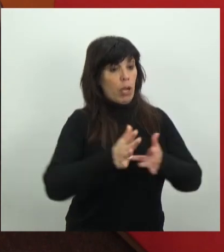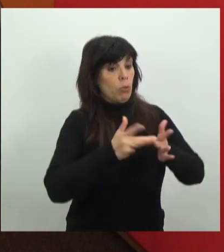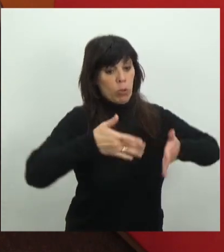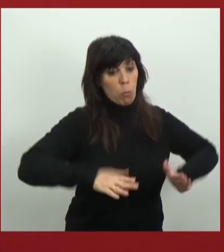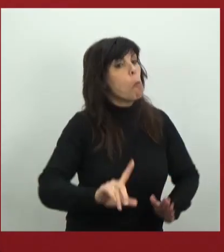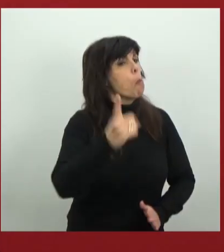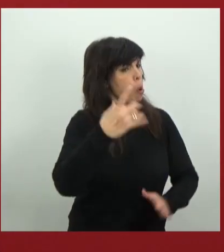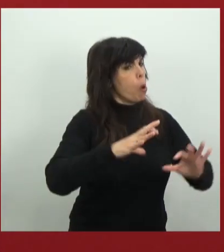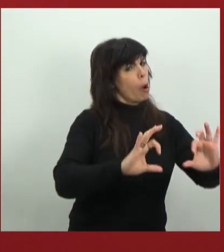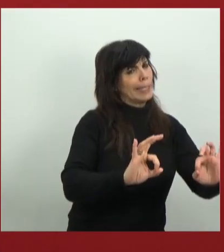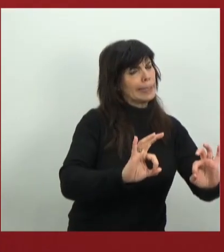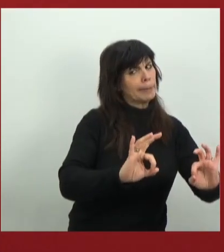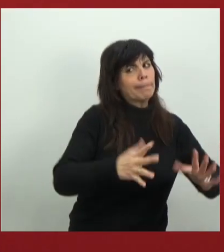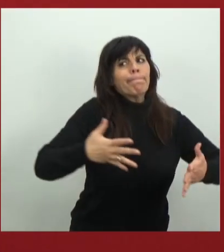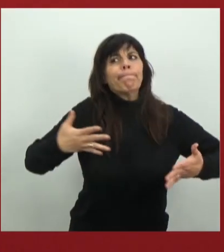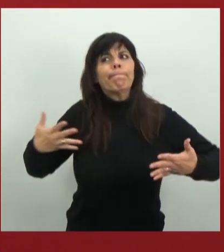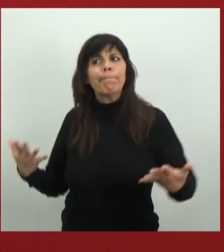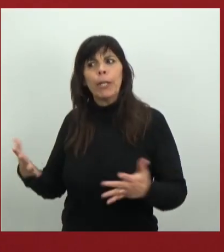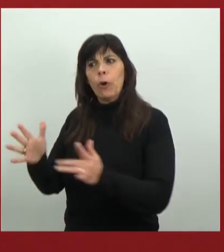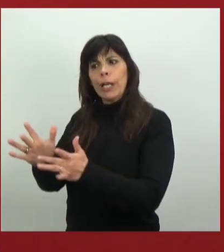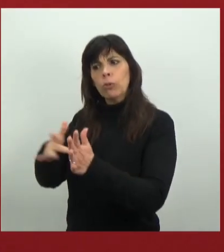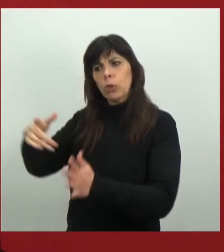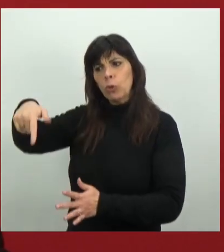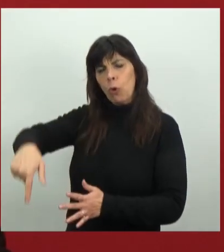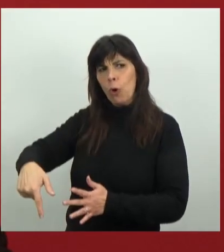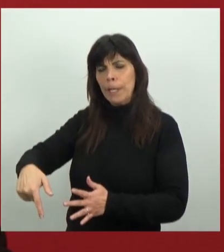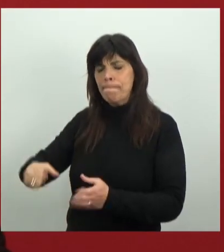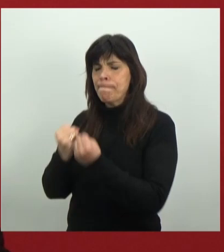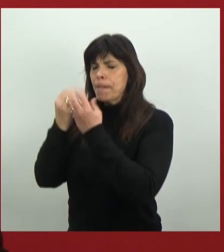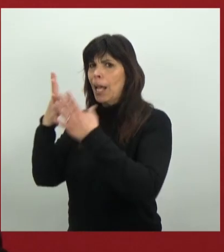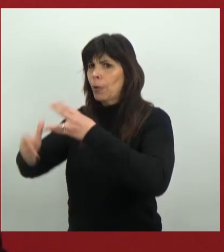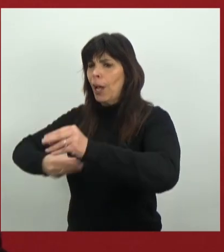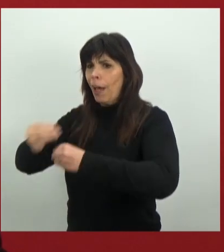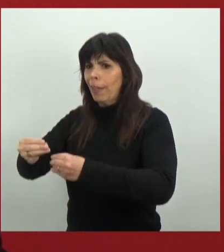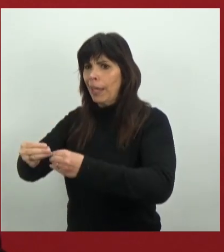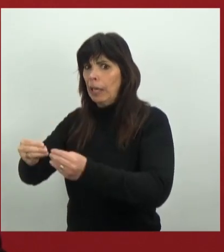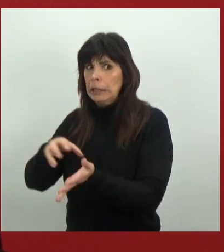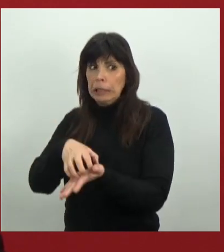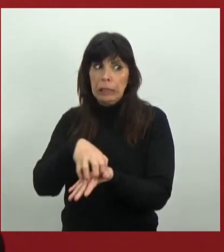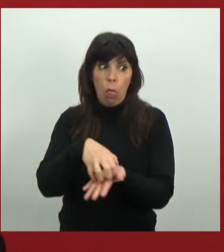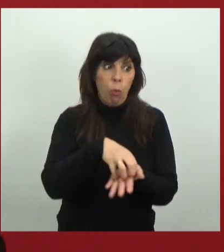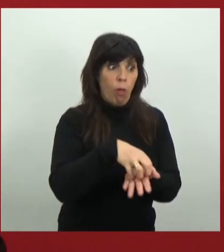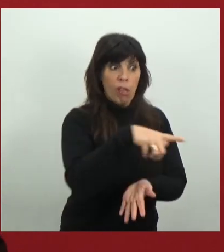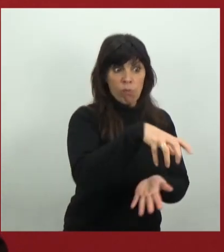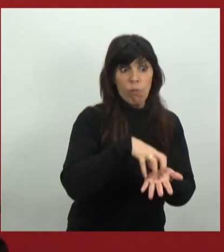sí dudan que hoy todavía Jesucristo puede hacer milagros. ¿Y sabes